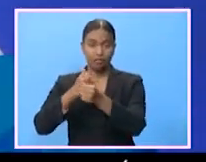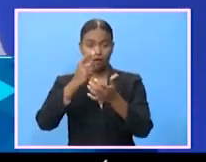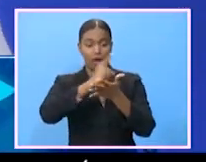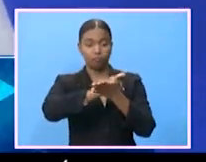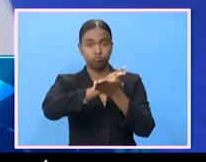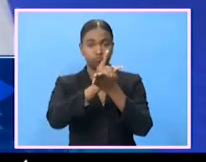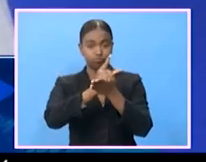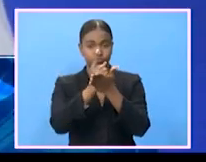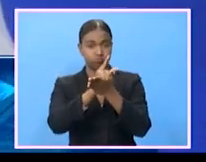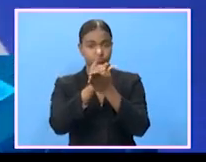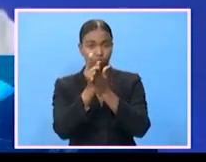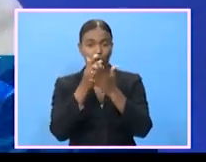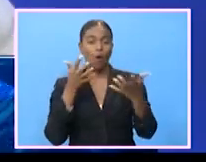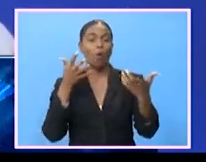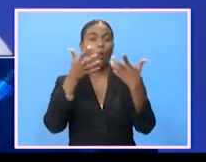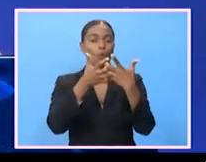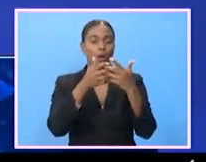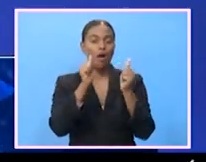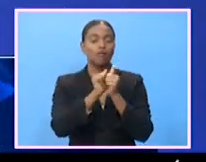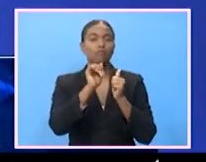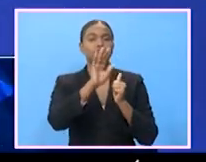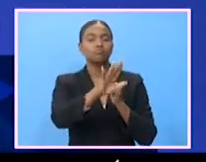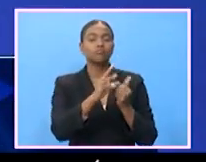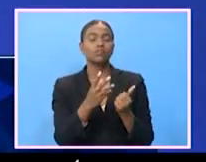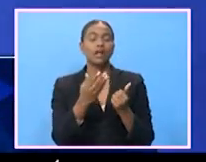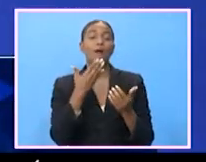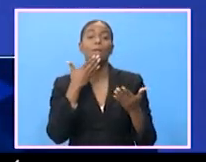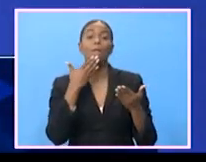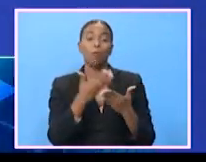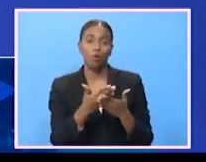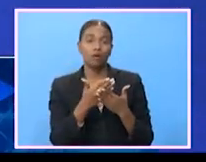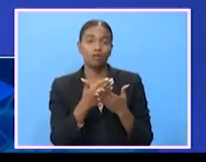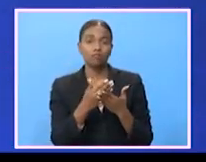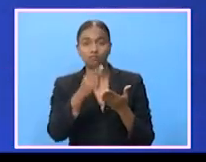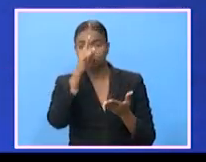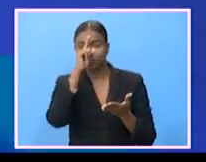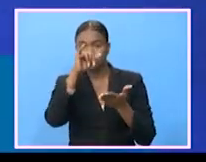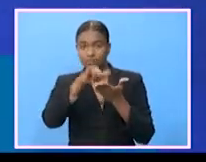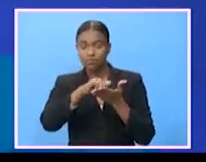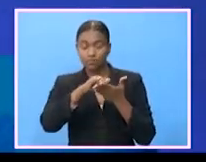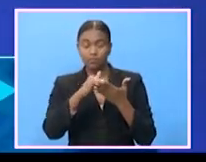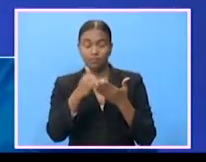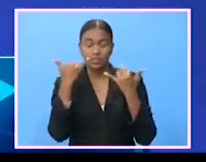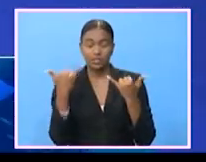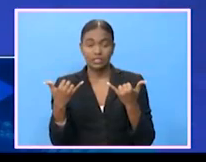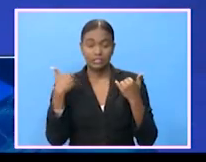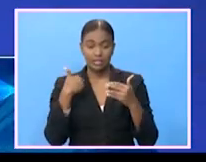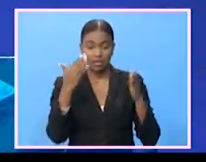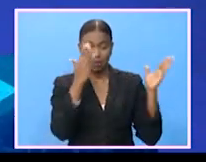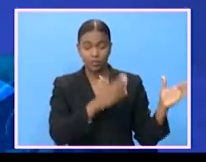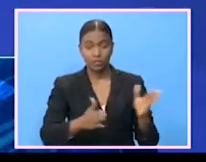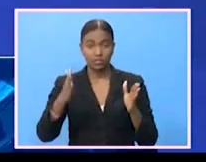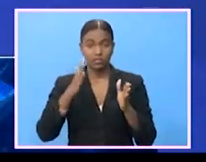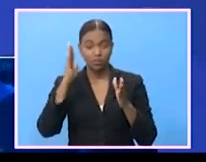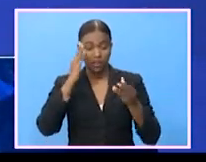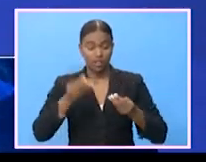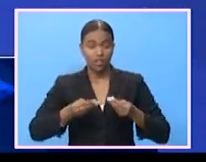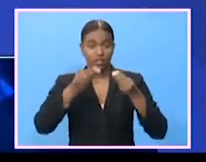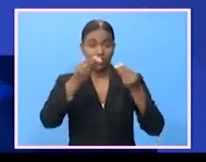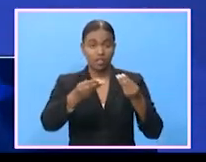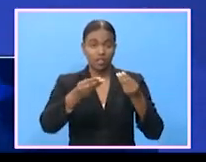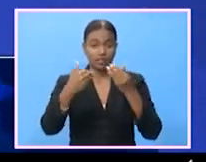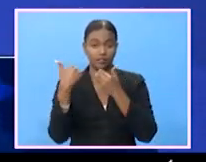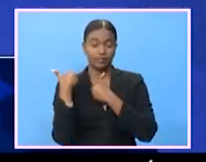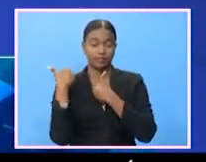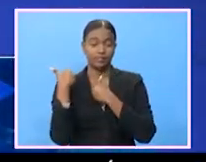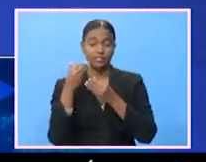de calidad para el uso cotidiano, pues tú estás garantizando que tanto el proceso que va a recibir el